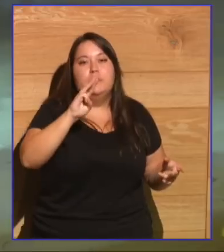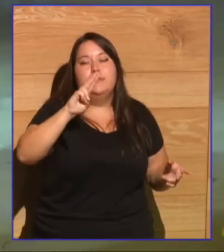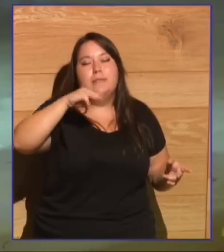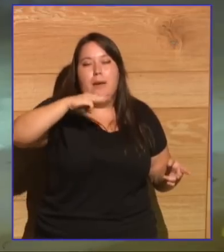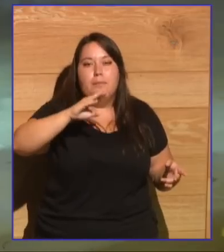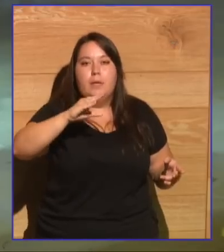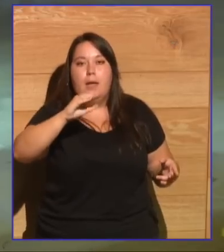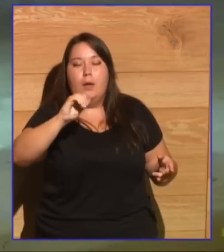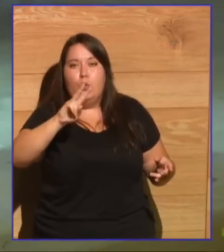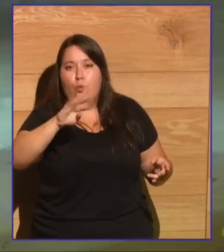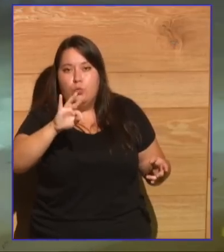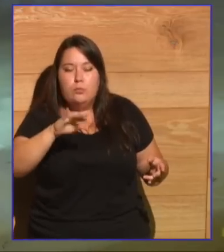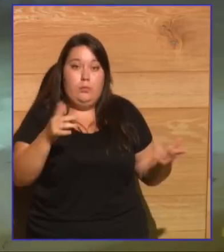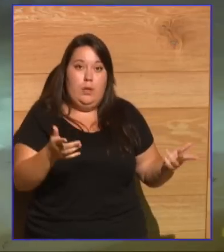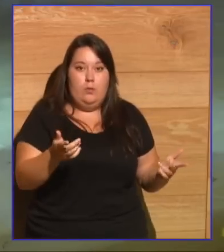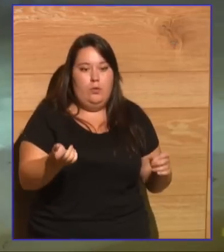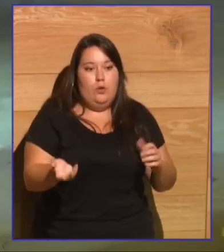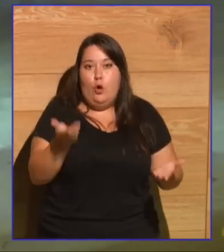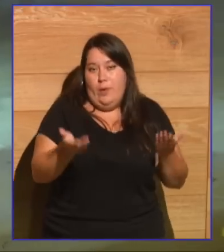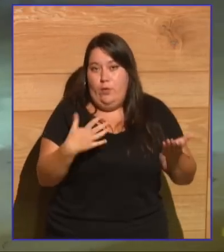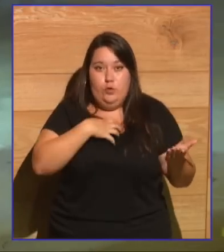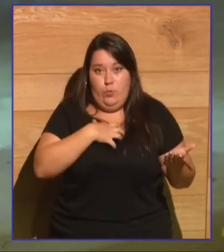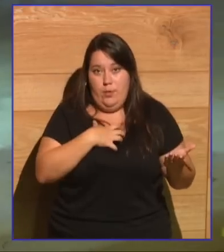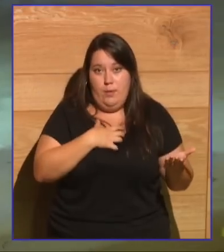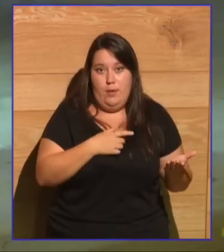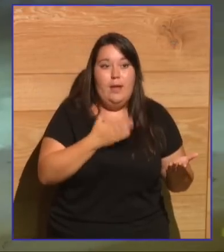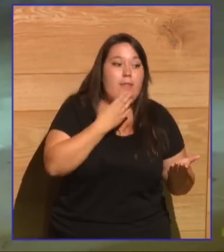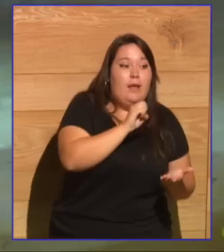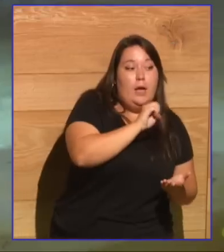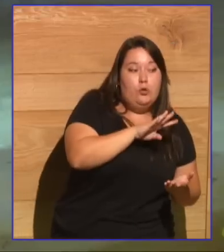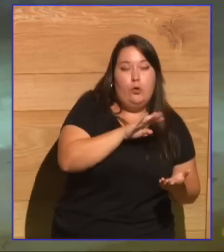comparando vosotros con 14 años con política el